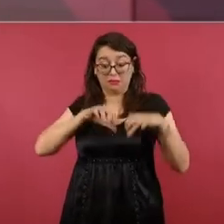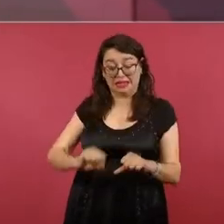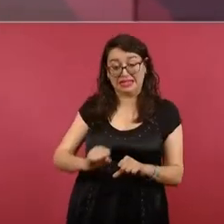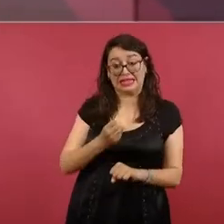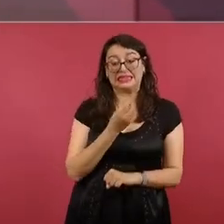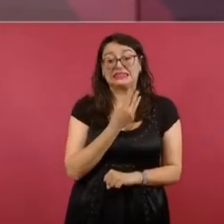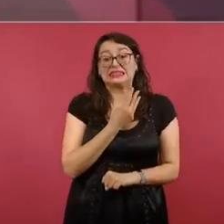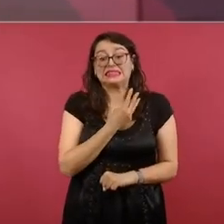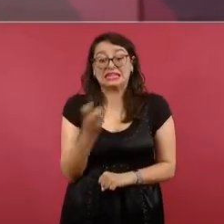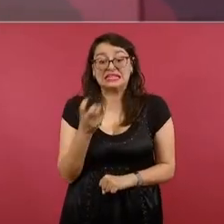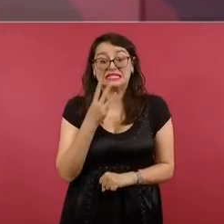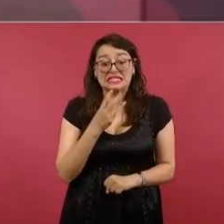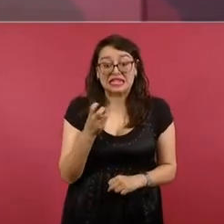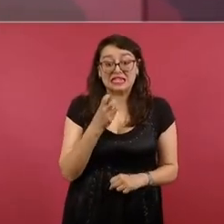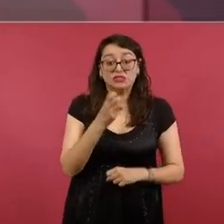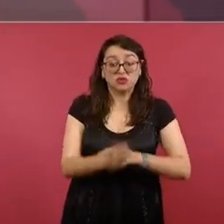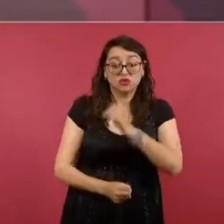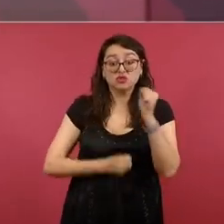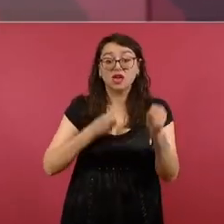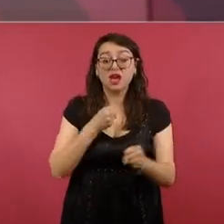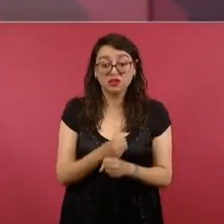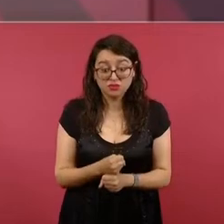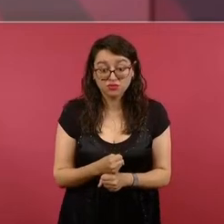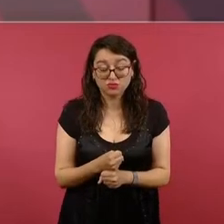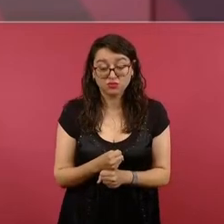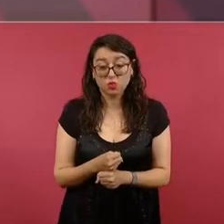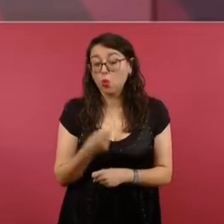un rey en venir